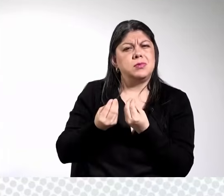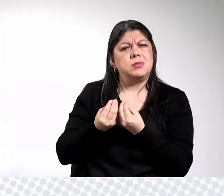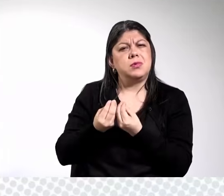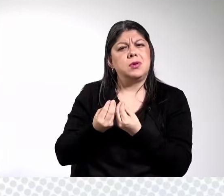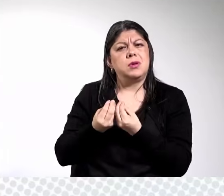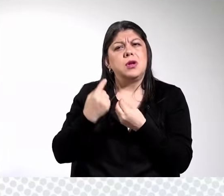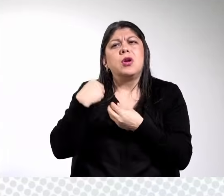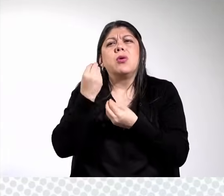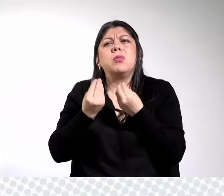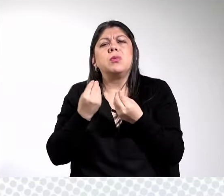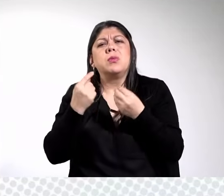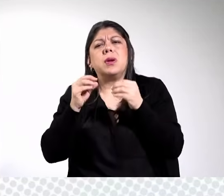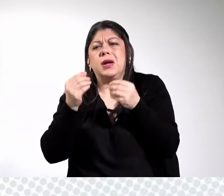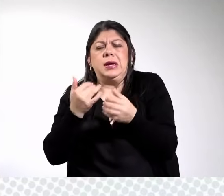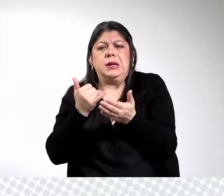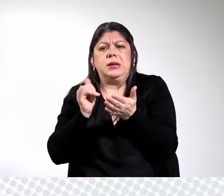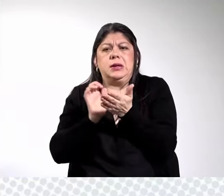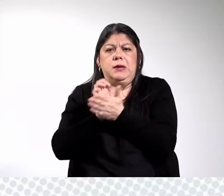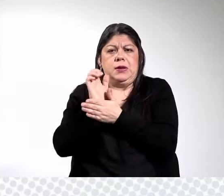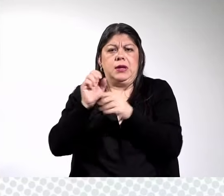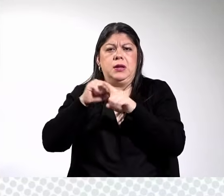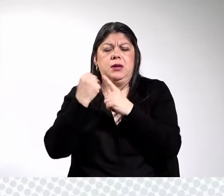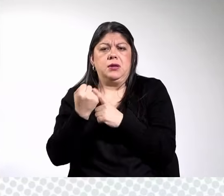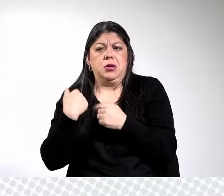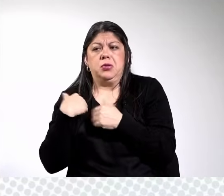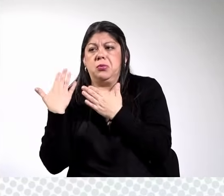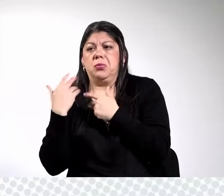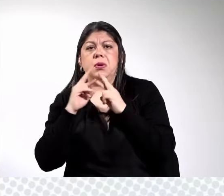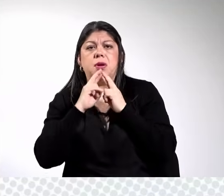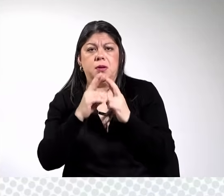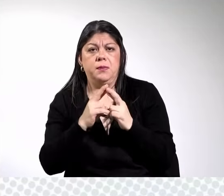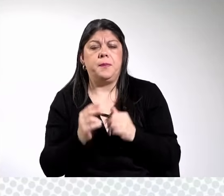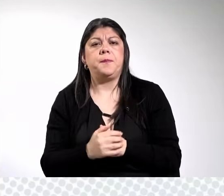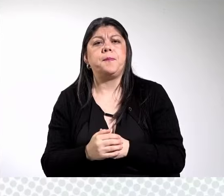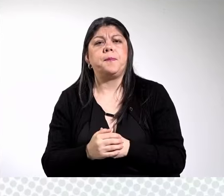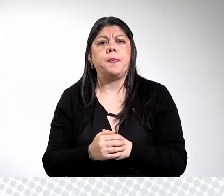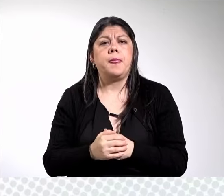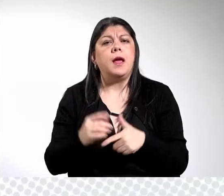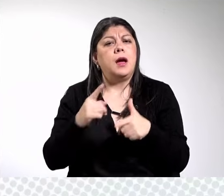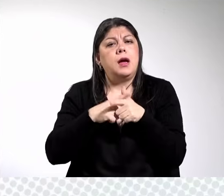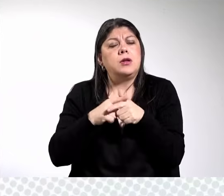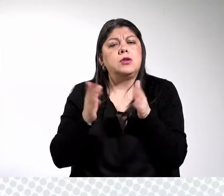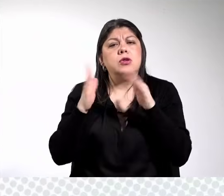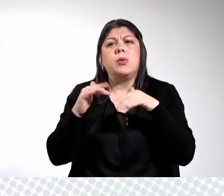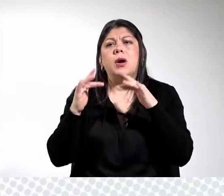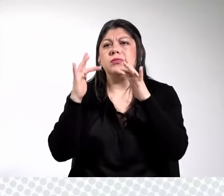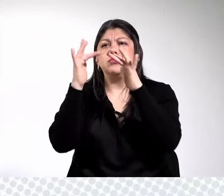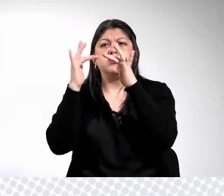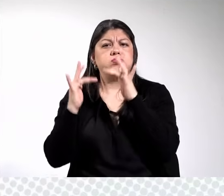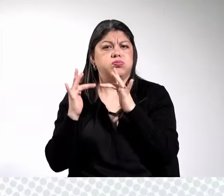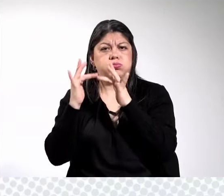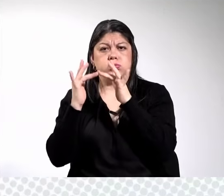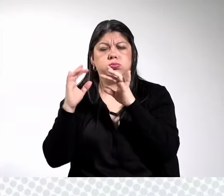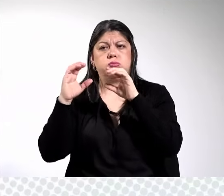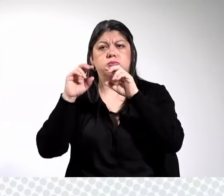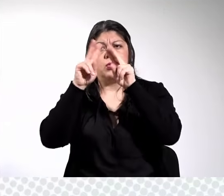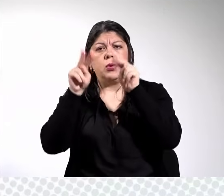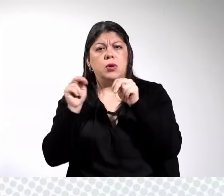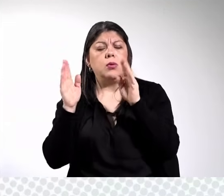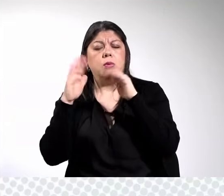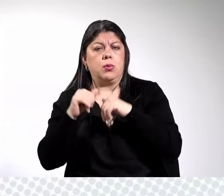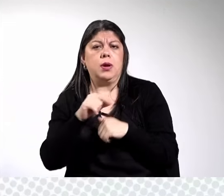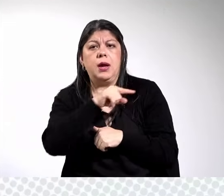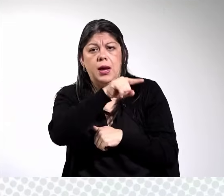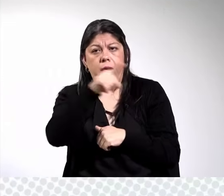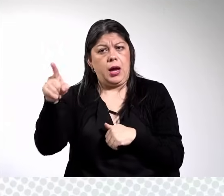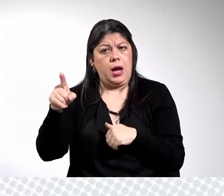hacemos para que esto no se dé? Y ahí estoy esperando respuestas. Entonces, no tienen conectividad. Lo primero que tenemos que lograr, porque ellos